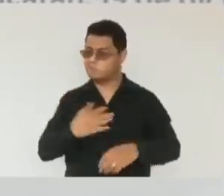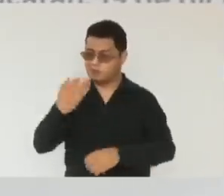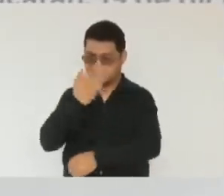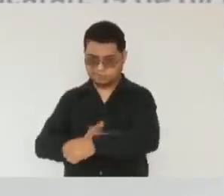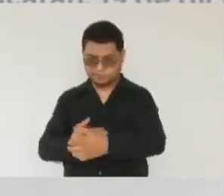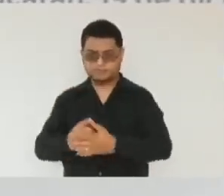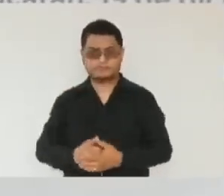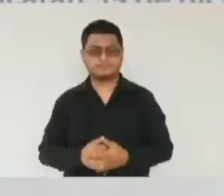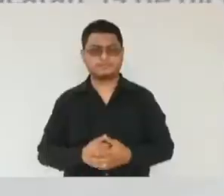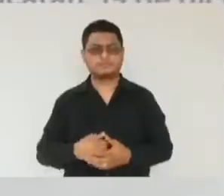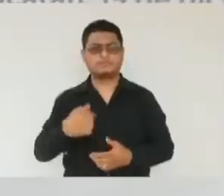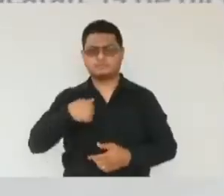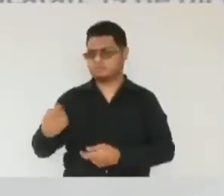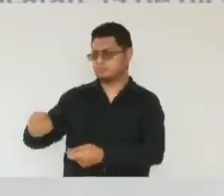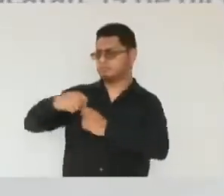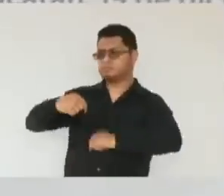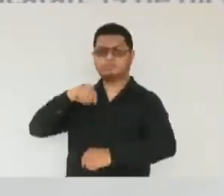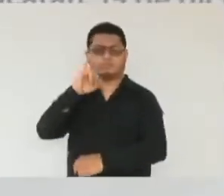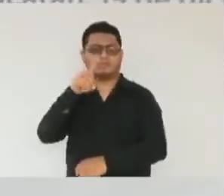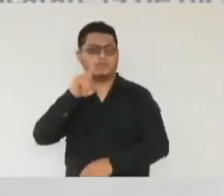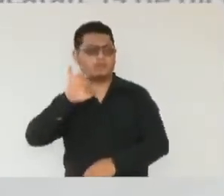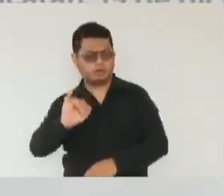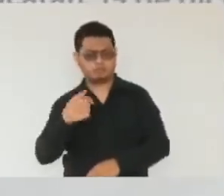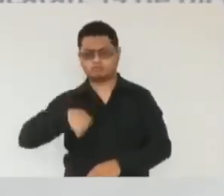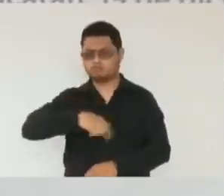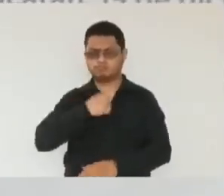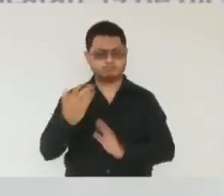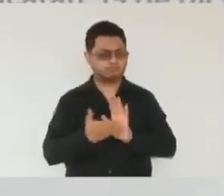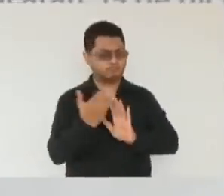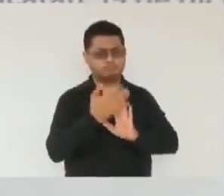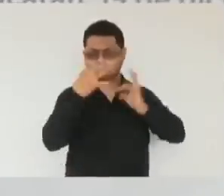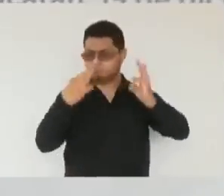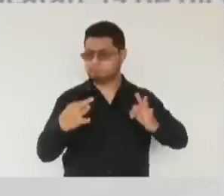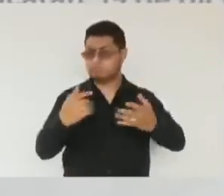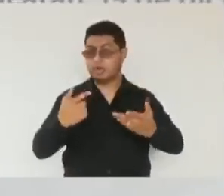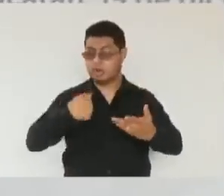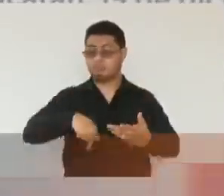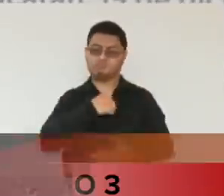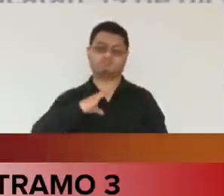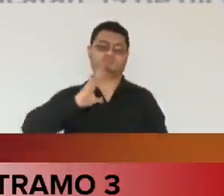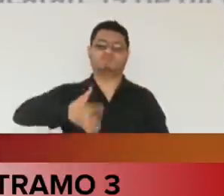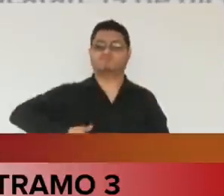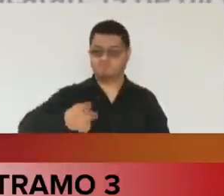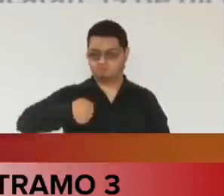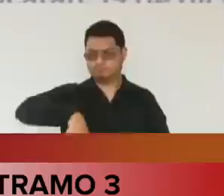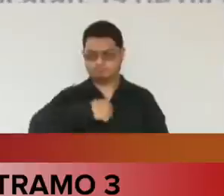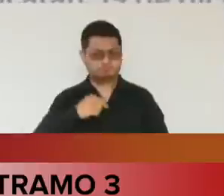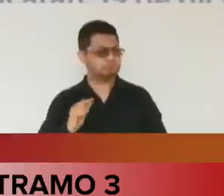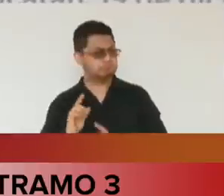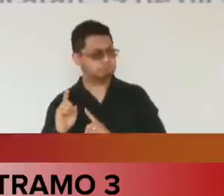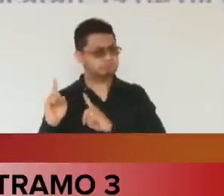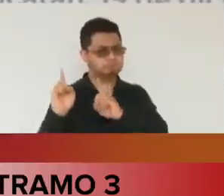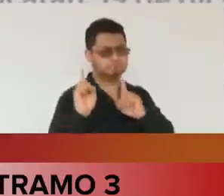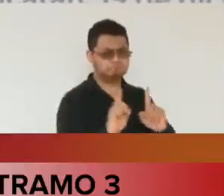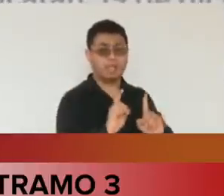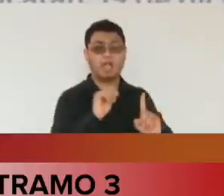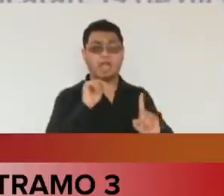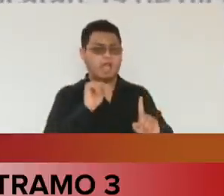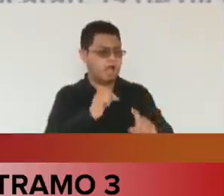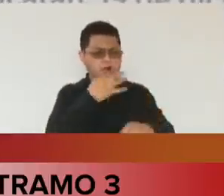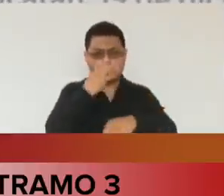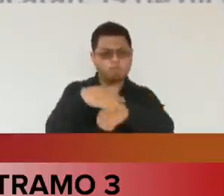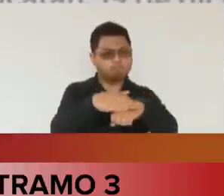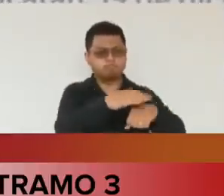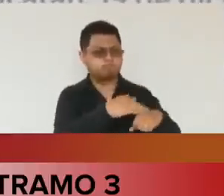consorcio Advindi, empresa encargada de la construcción del tramo 3, es un honor para mí poder estar hoy aquí con todos ustedes informando de los avances en